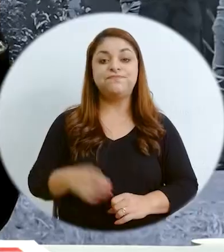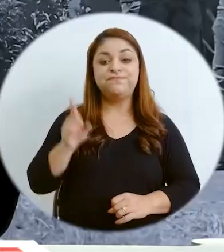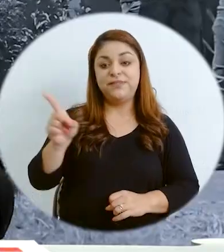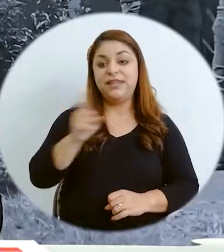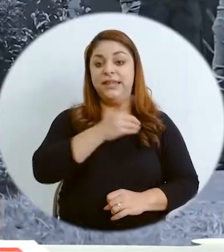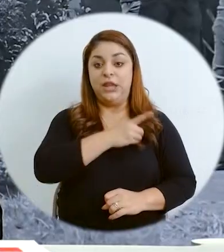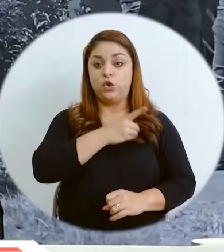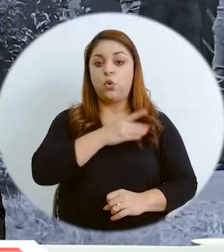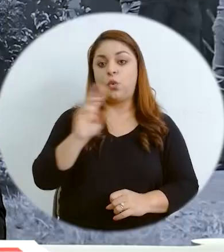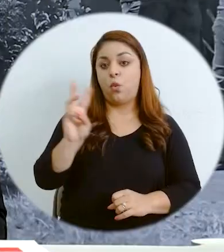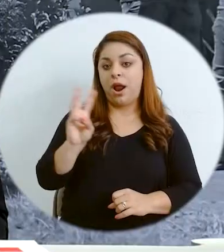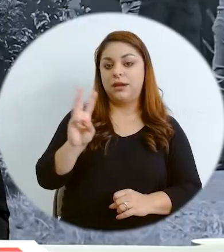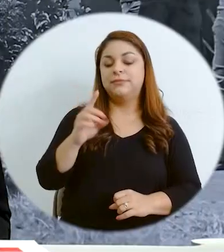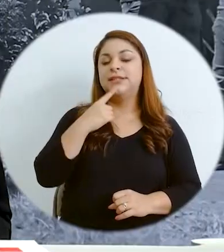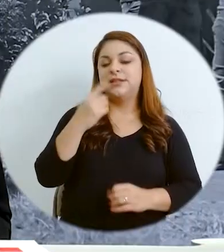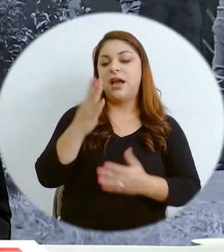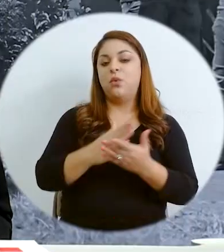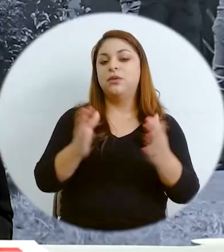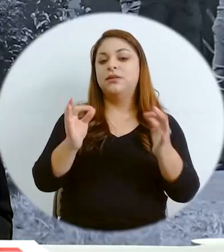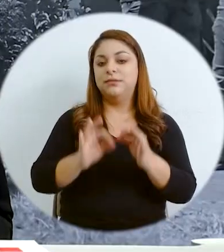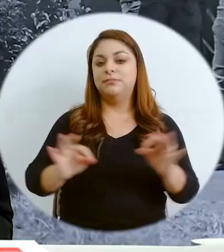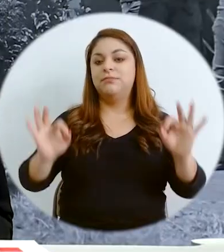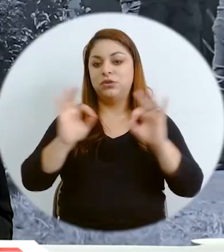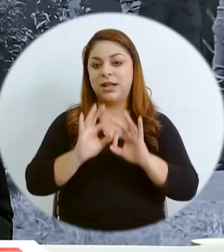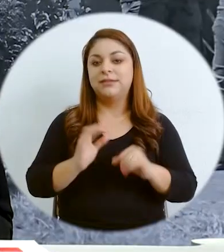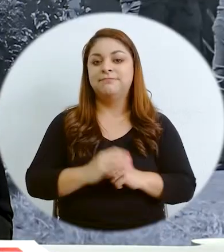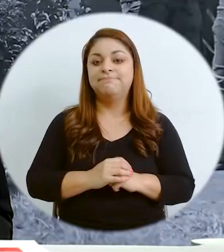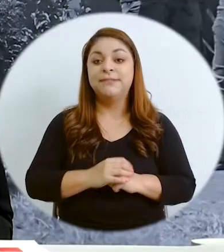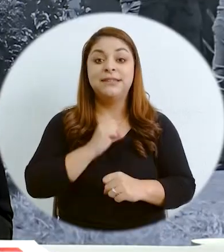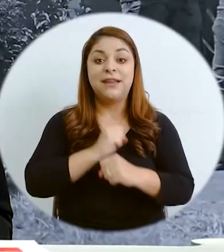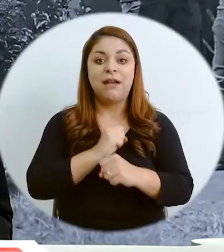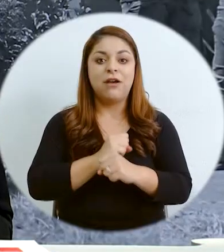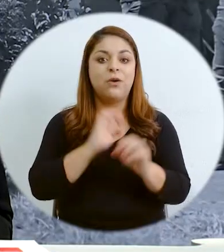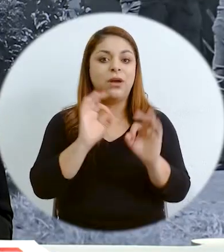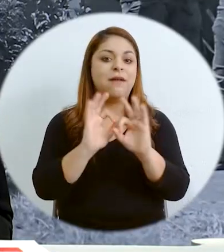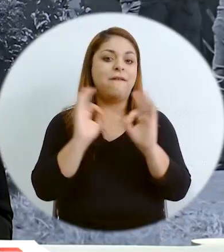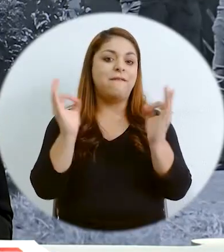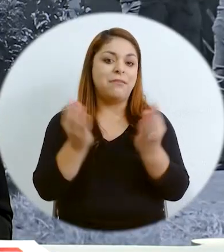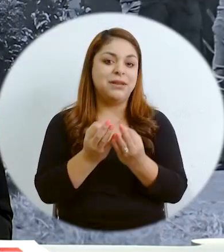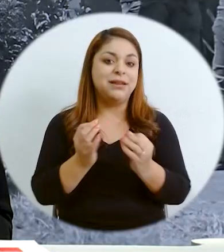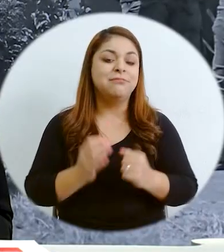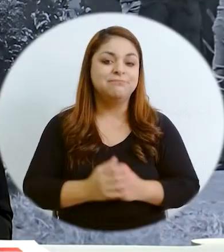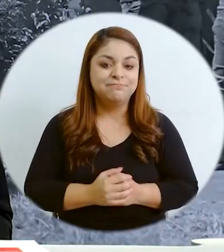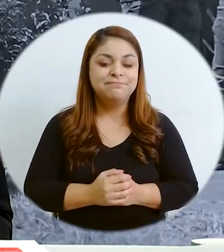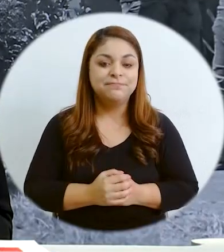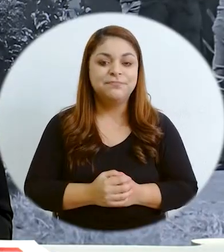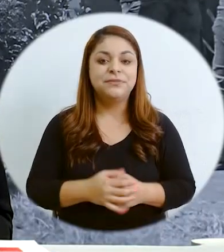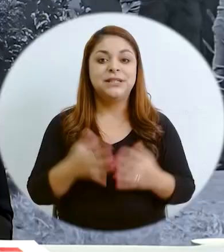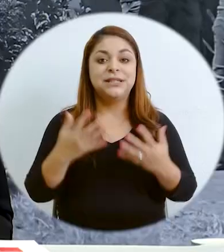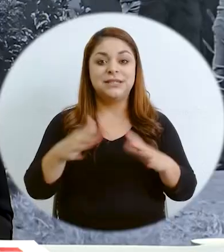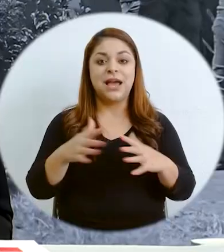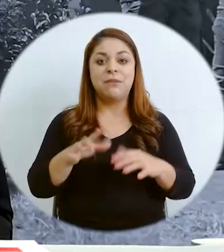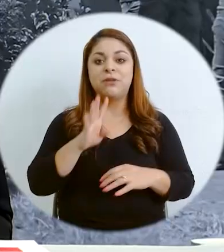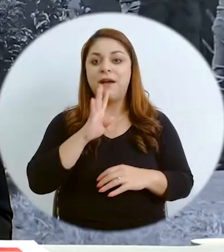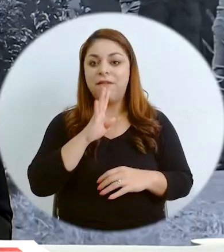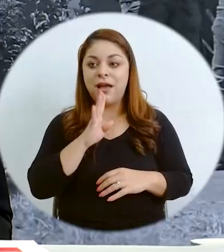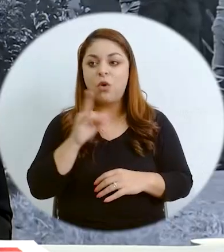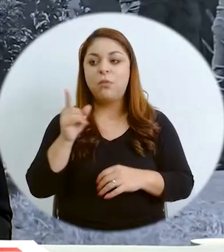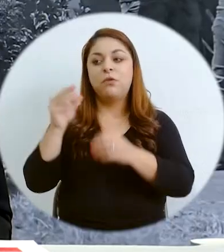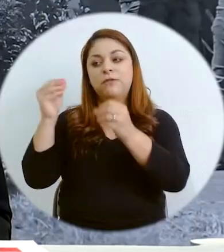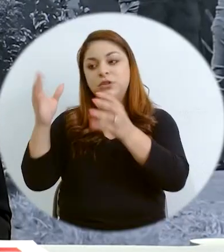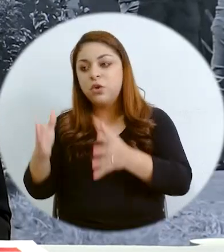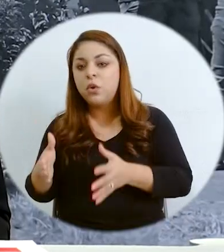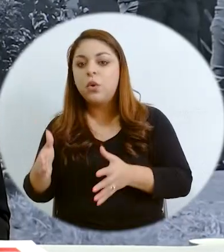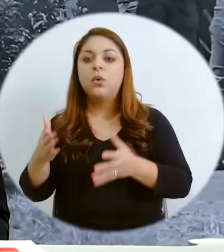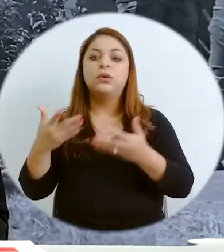Don Warner toca un punto bien importante, el papel de la familia, ¿verdad? Porque hemos hablado, el papel